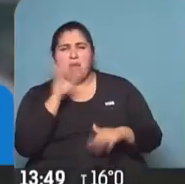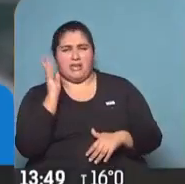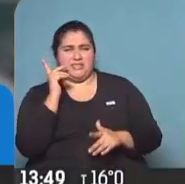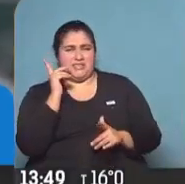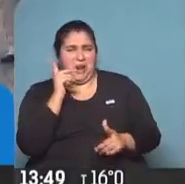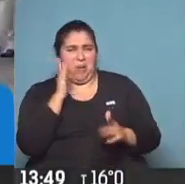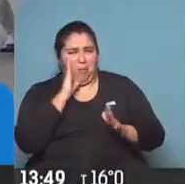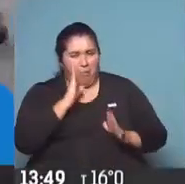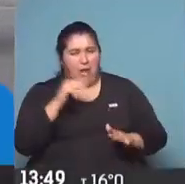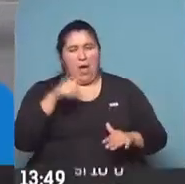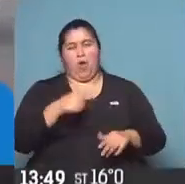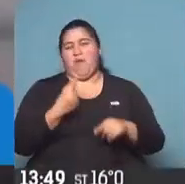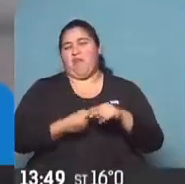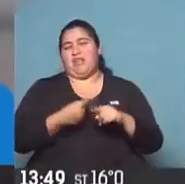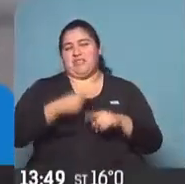nacional